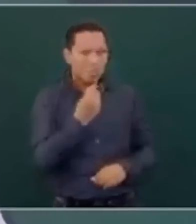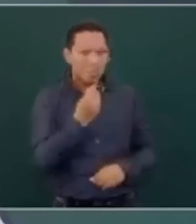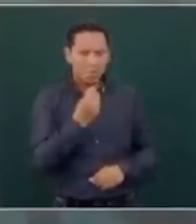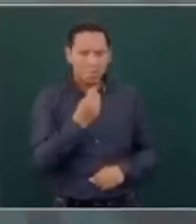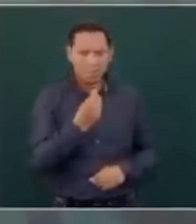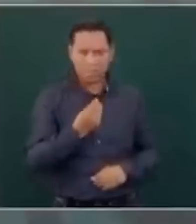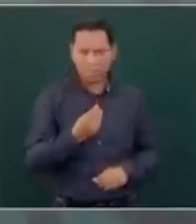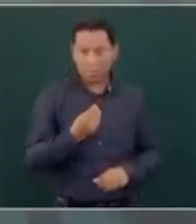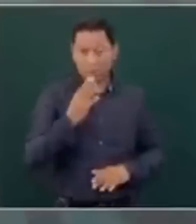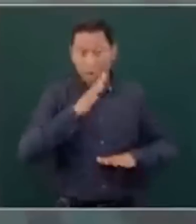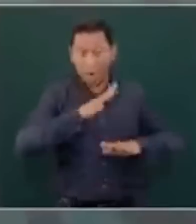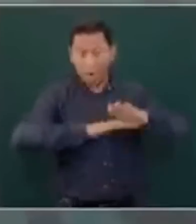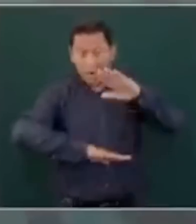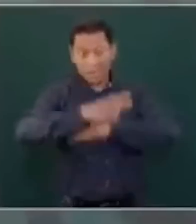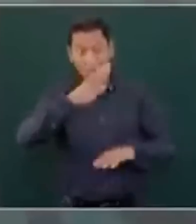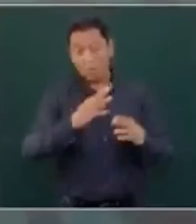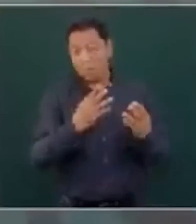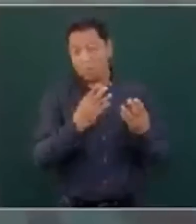muy exitoso.